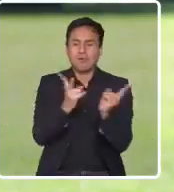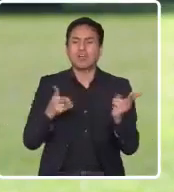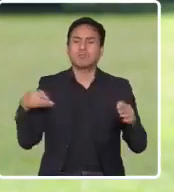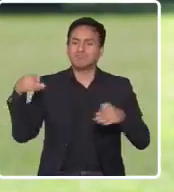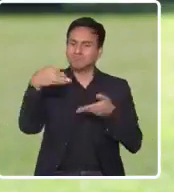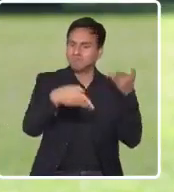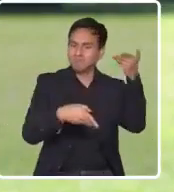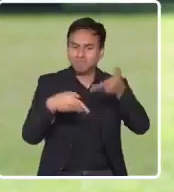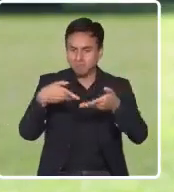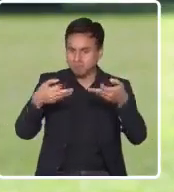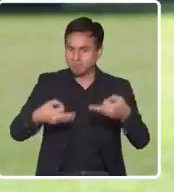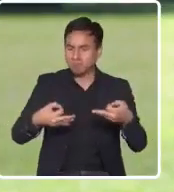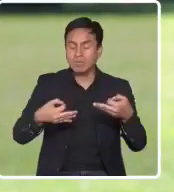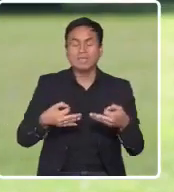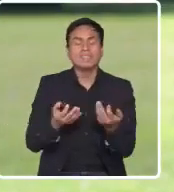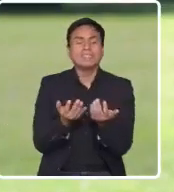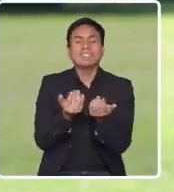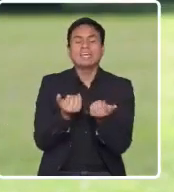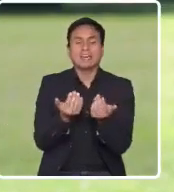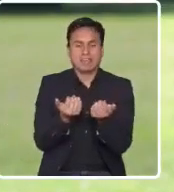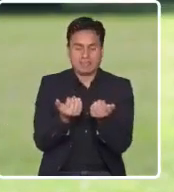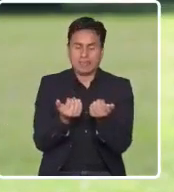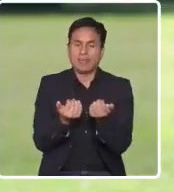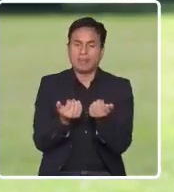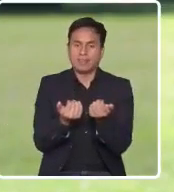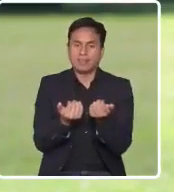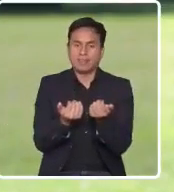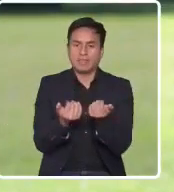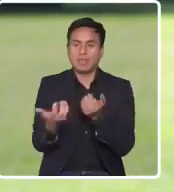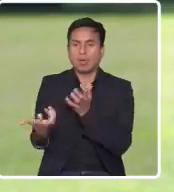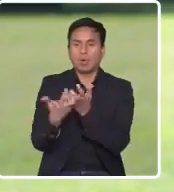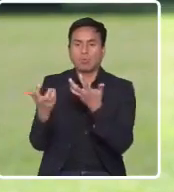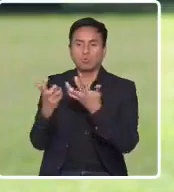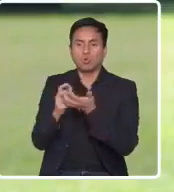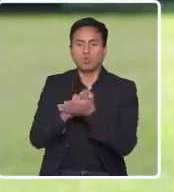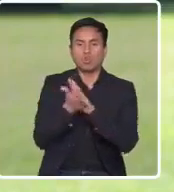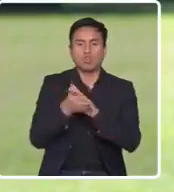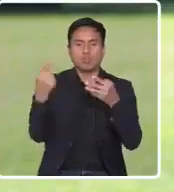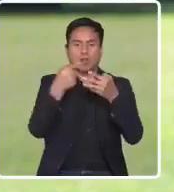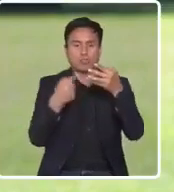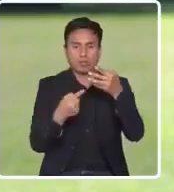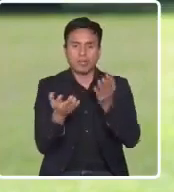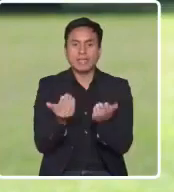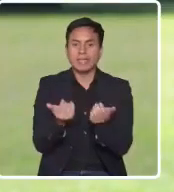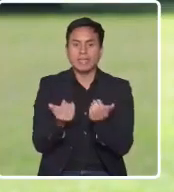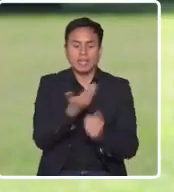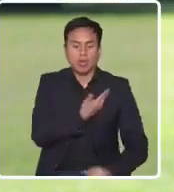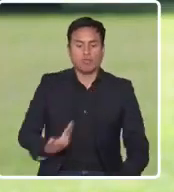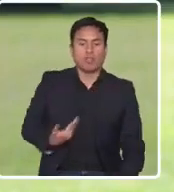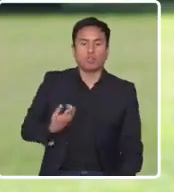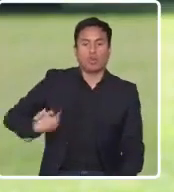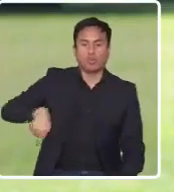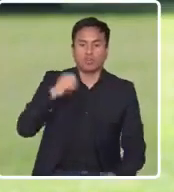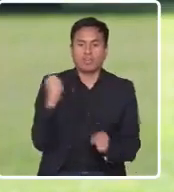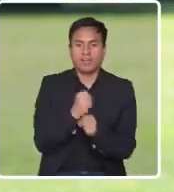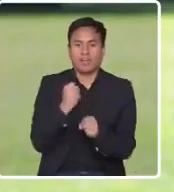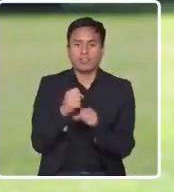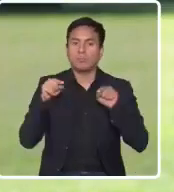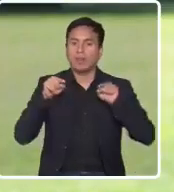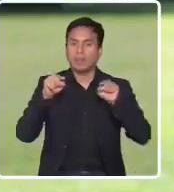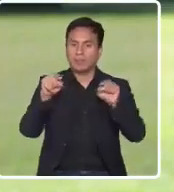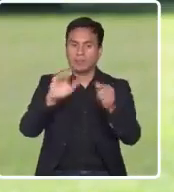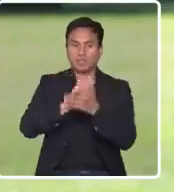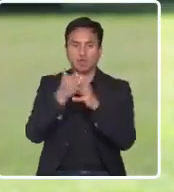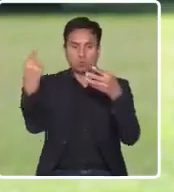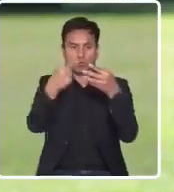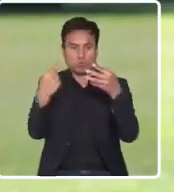públicos, requiere de la conjunción de todos estos factores. Y como gobierno estamos trabajando paralelamente en todo ello.